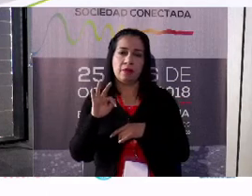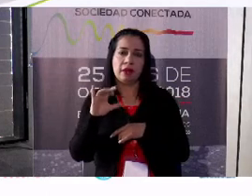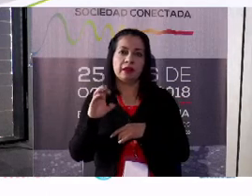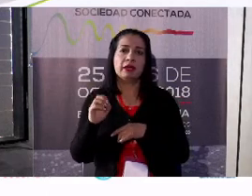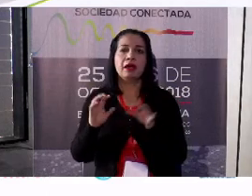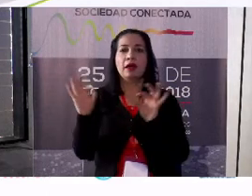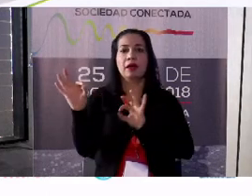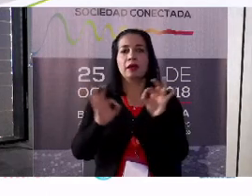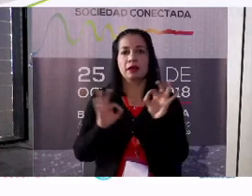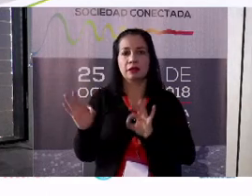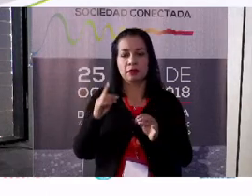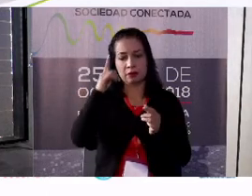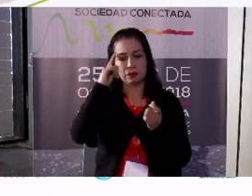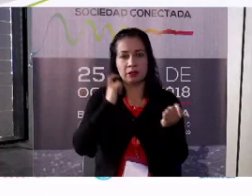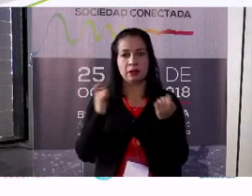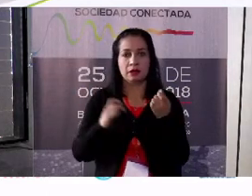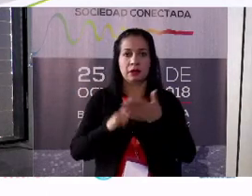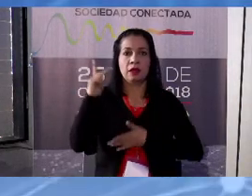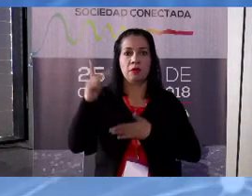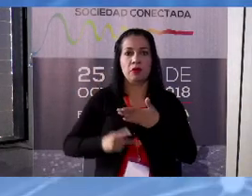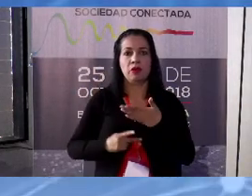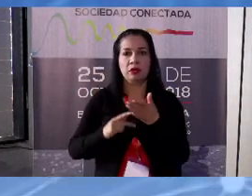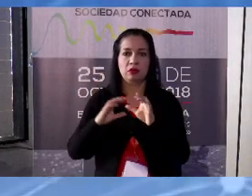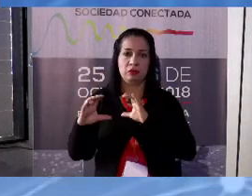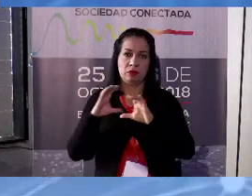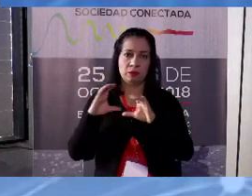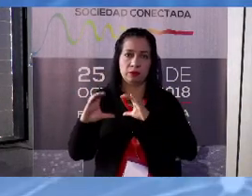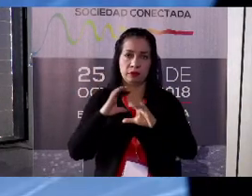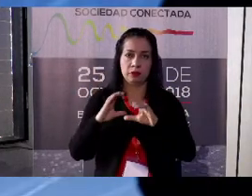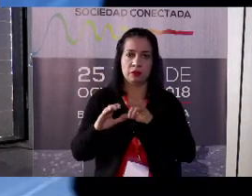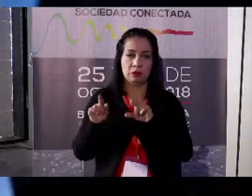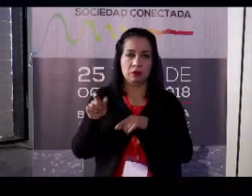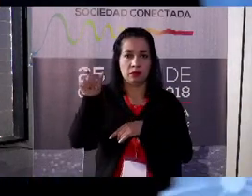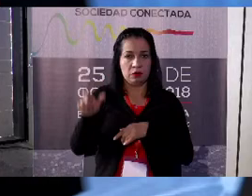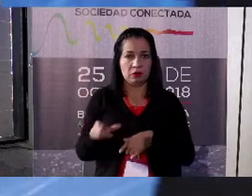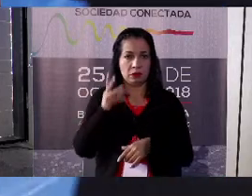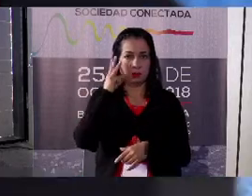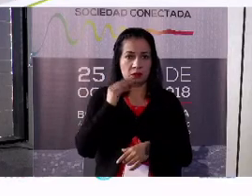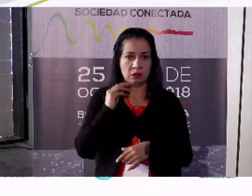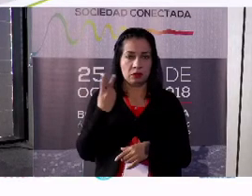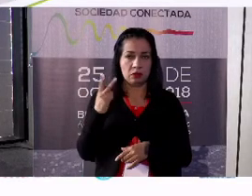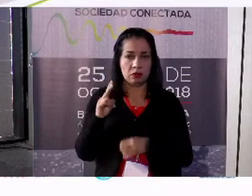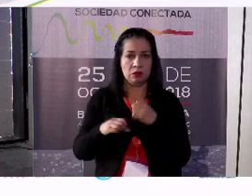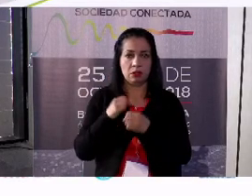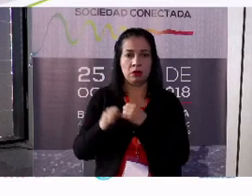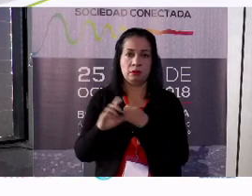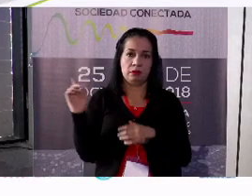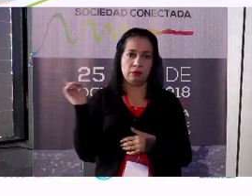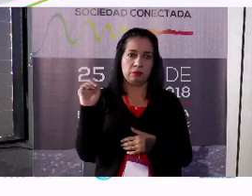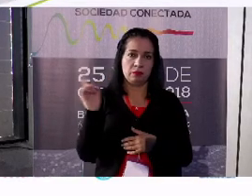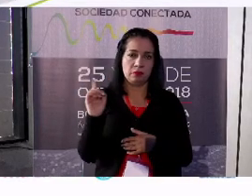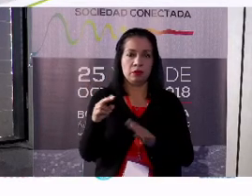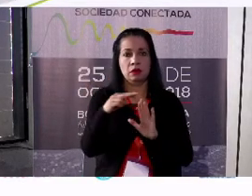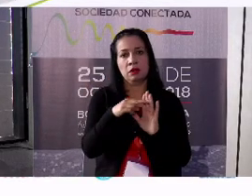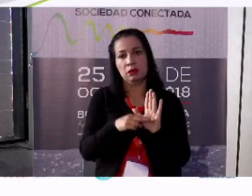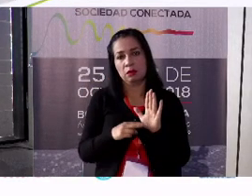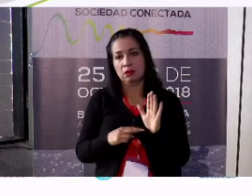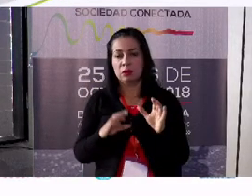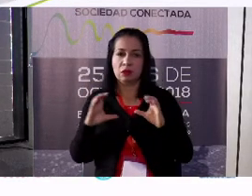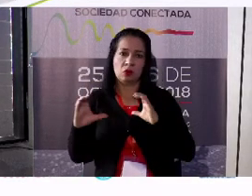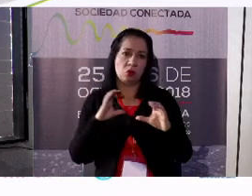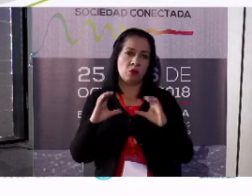proyectos de telecomunicaciones cuente con una experiencia de más de 12 años en La regulación de las